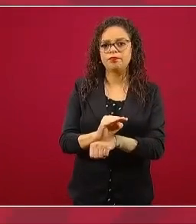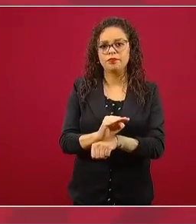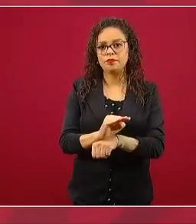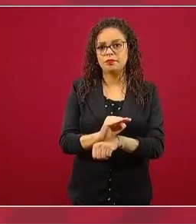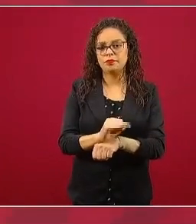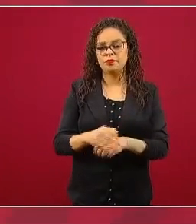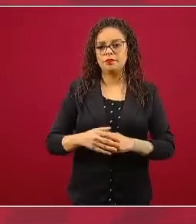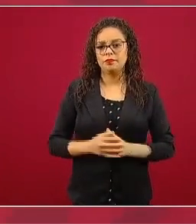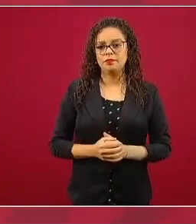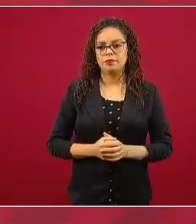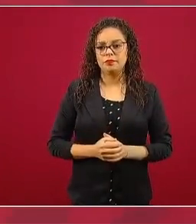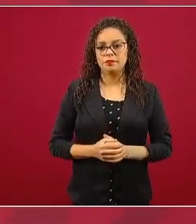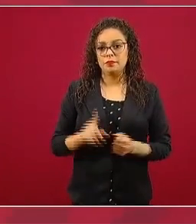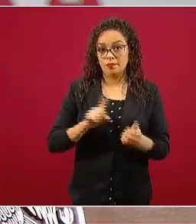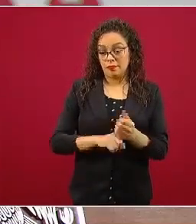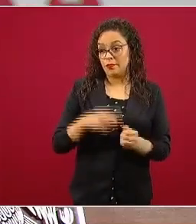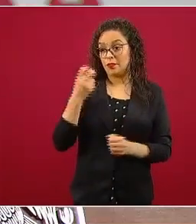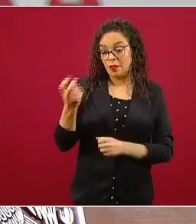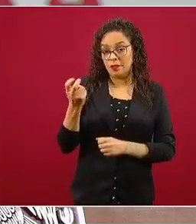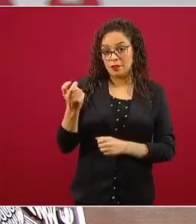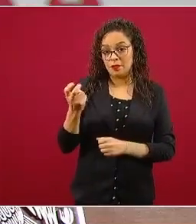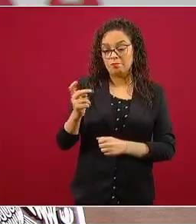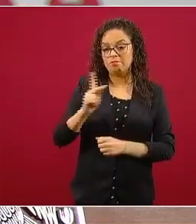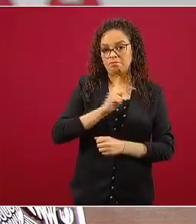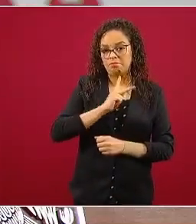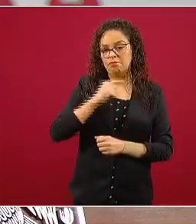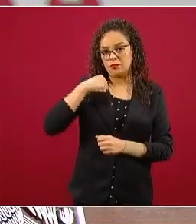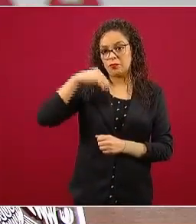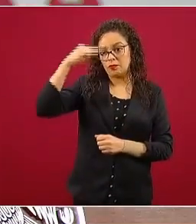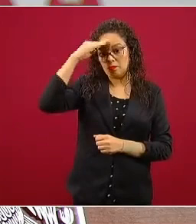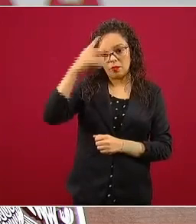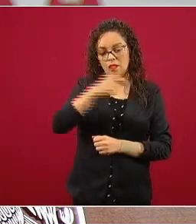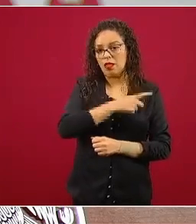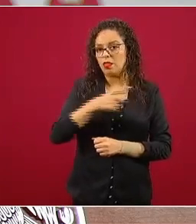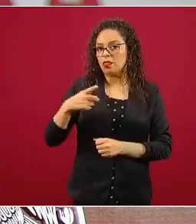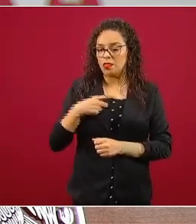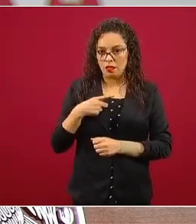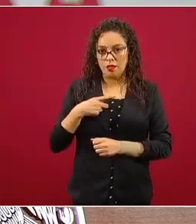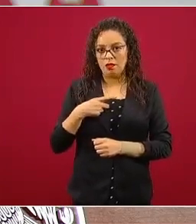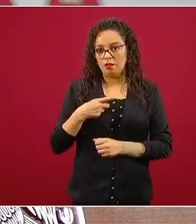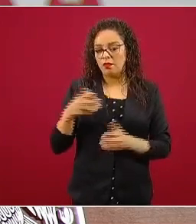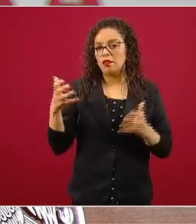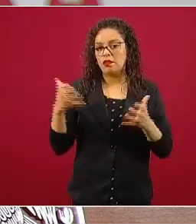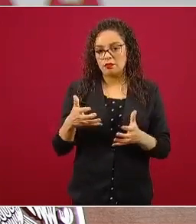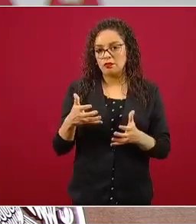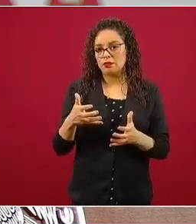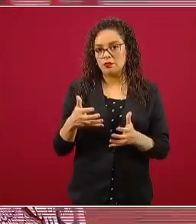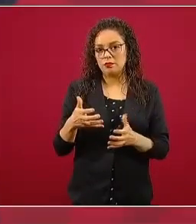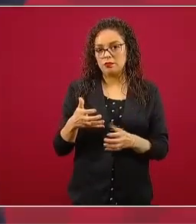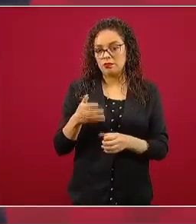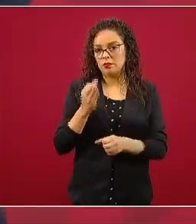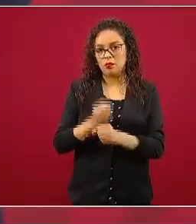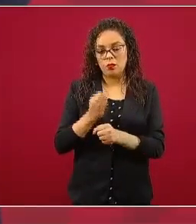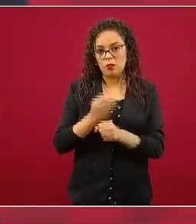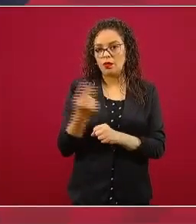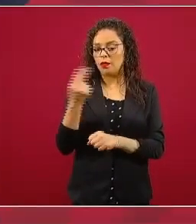es lo que yo considero debe quedar ya en